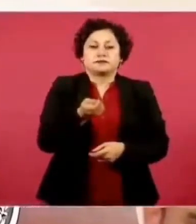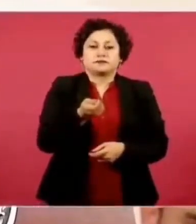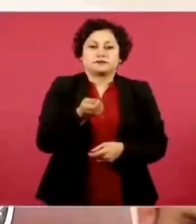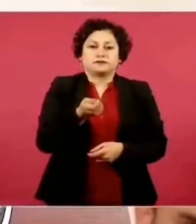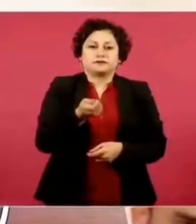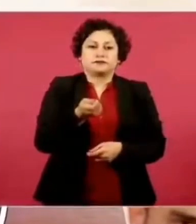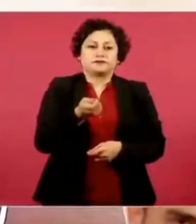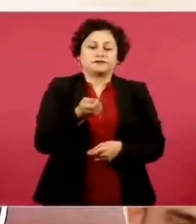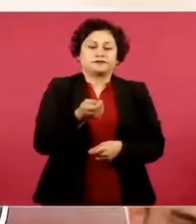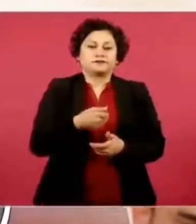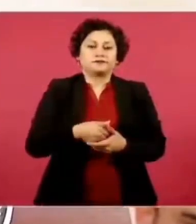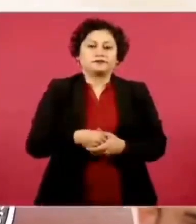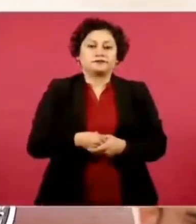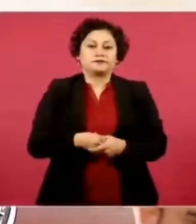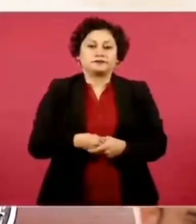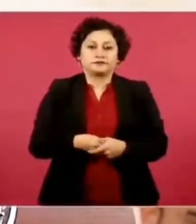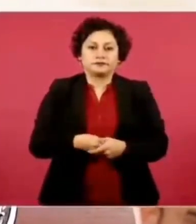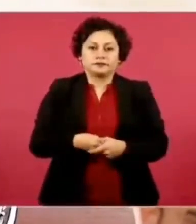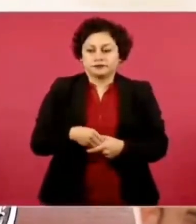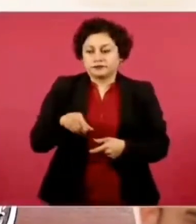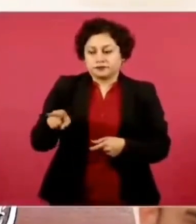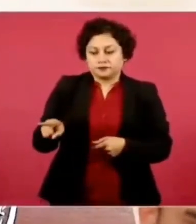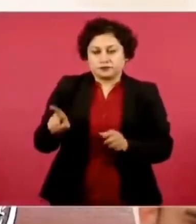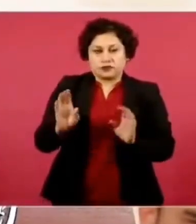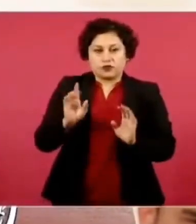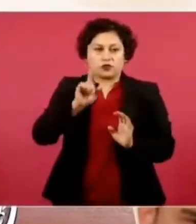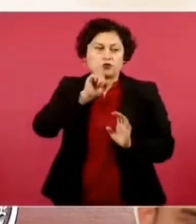tocar al intocable.